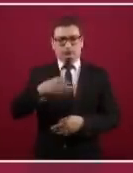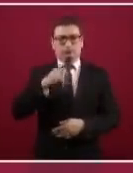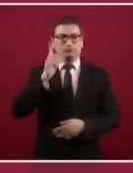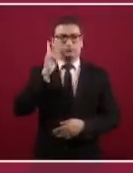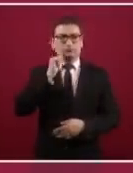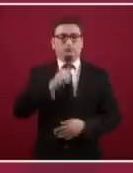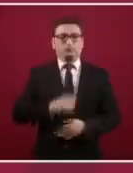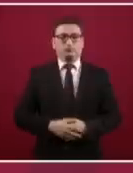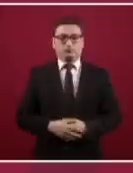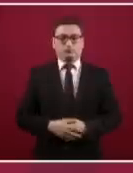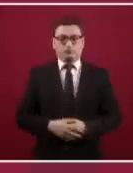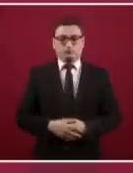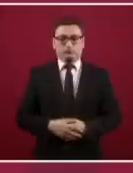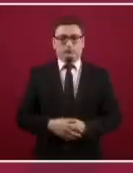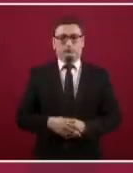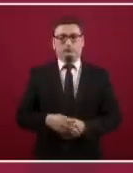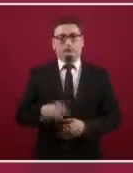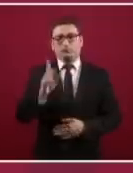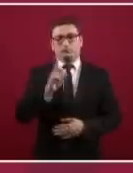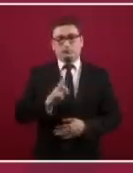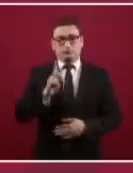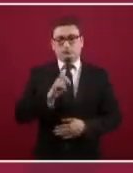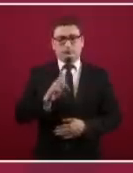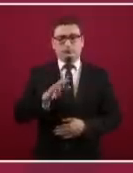mañana. Yo no voy a estar el domingo,